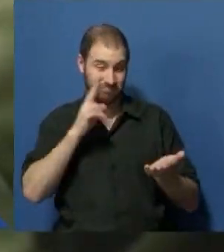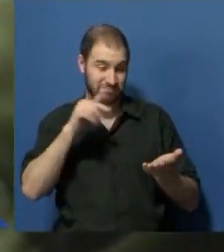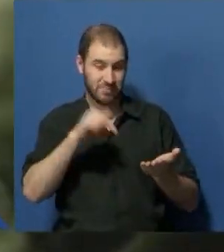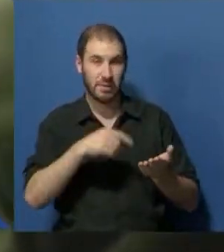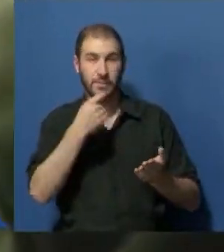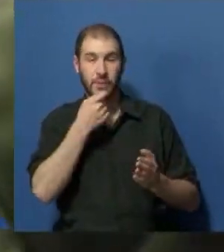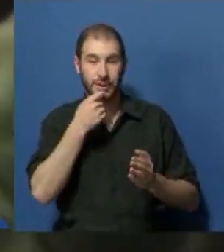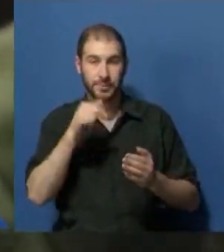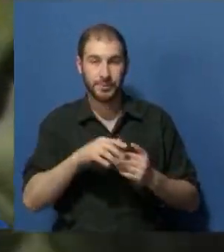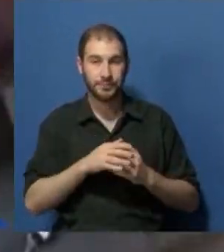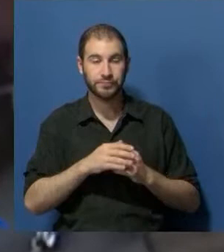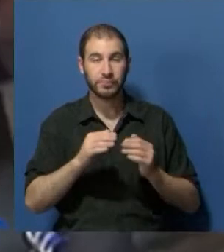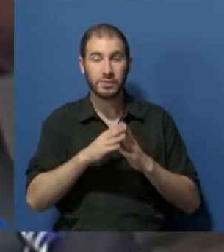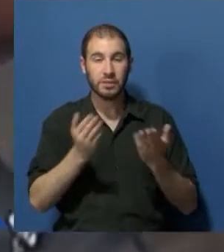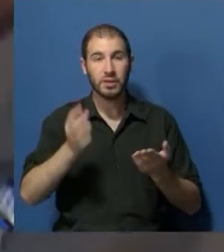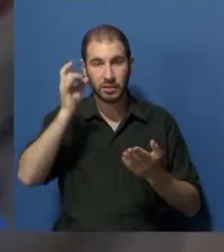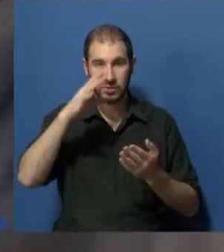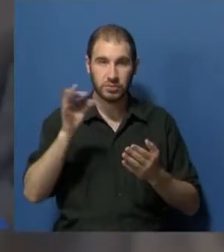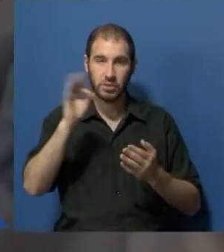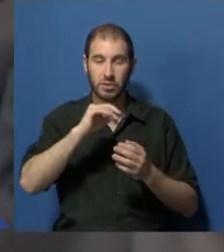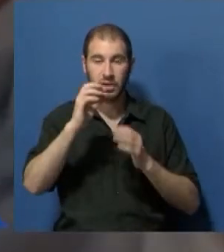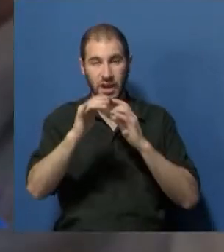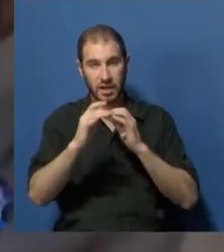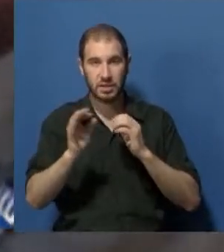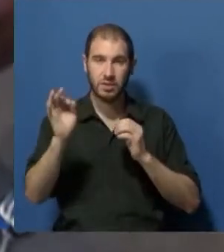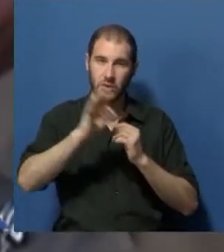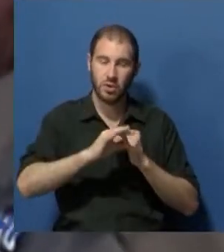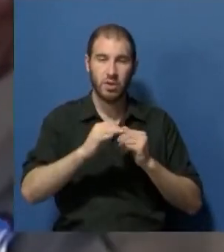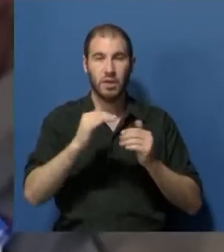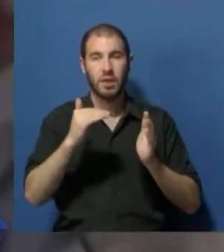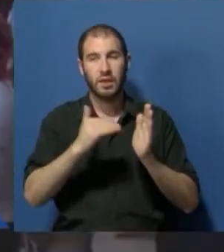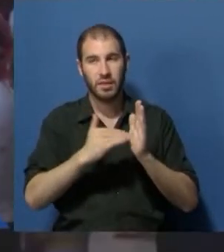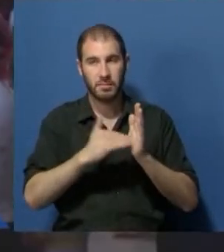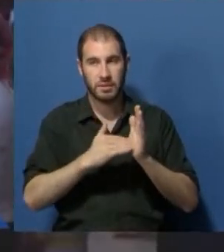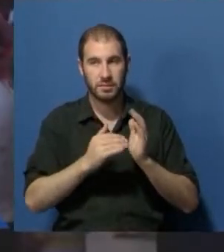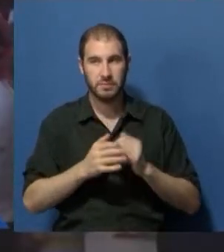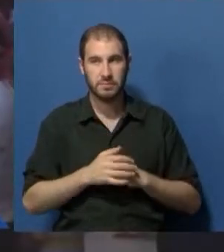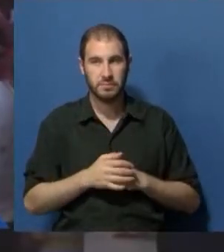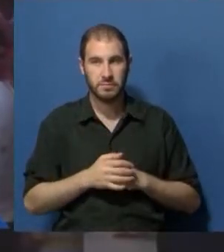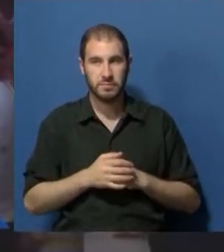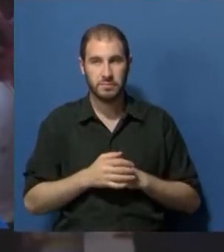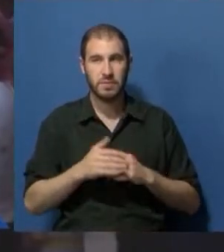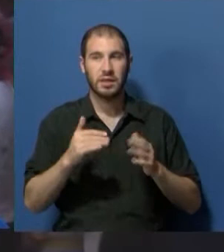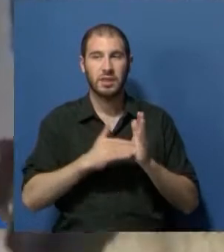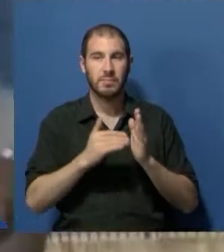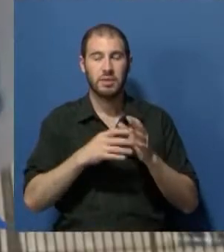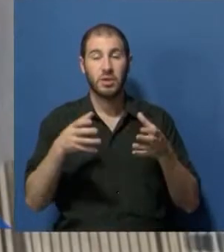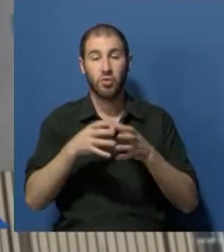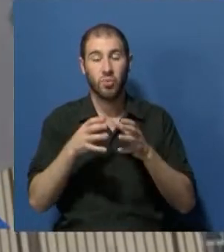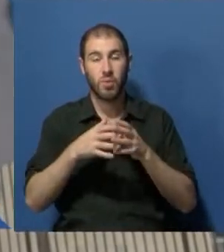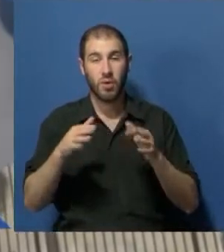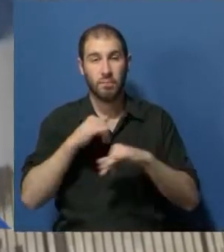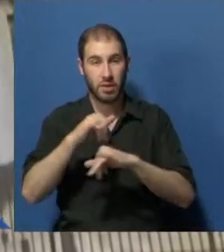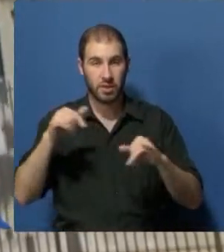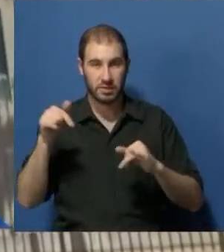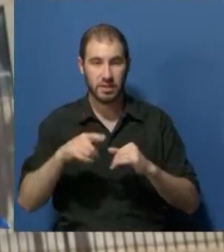día si vemos, por ejemplo, Página 12, o vemos Clarín, o vemos, de acuerdo al grupo mediático, ¿no es cierto?,